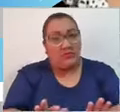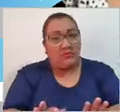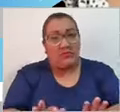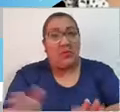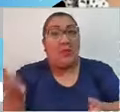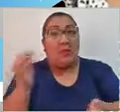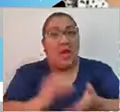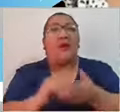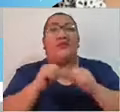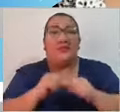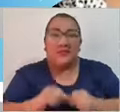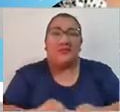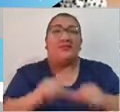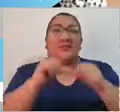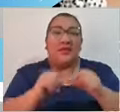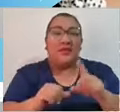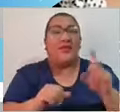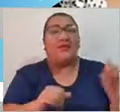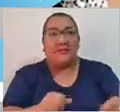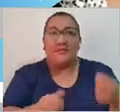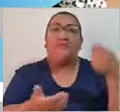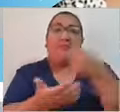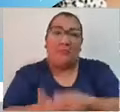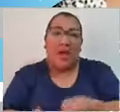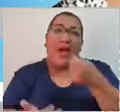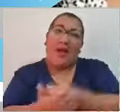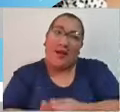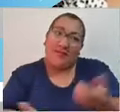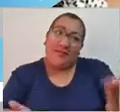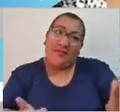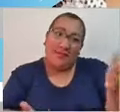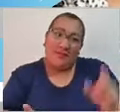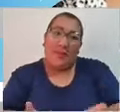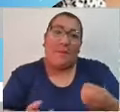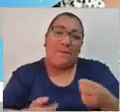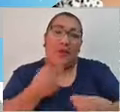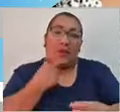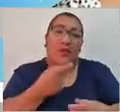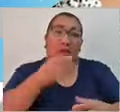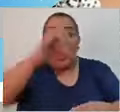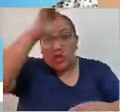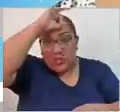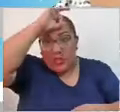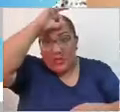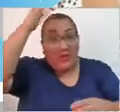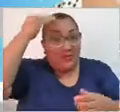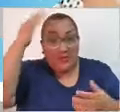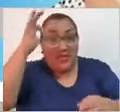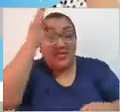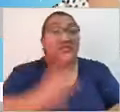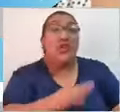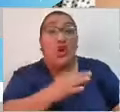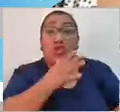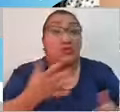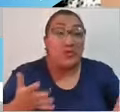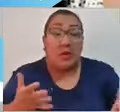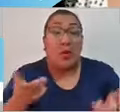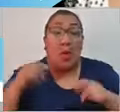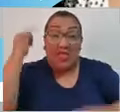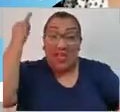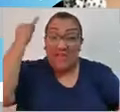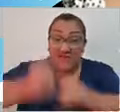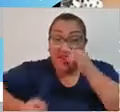le sigue sí pagando la remuneración porque hay una presunción de inocencia hasta que se determine mediante resolución final